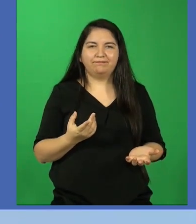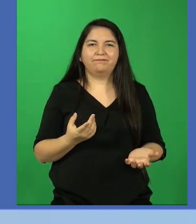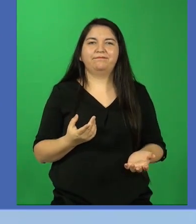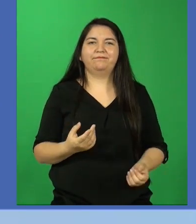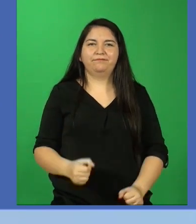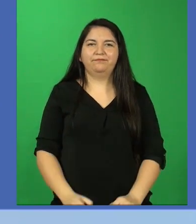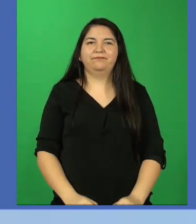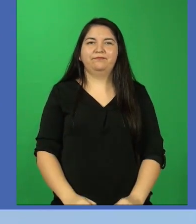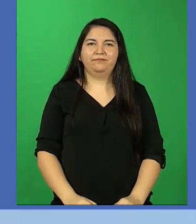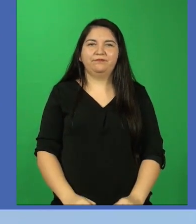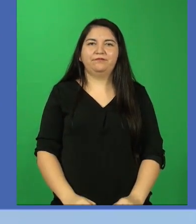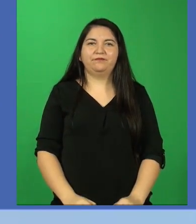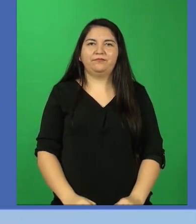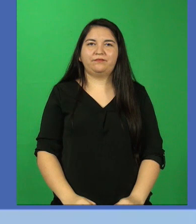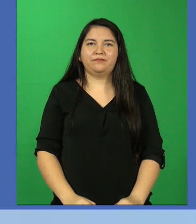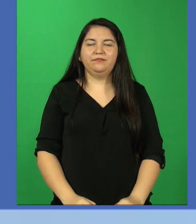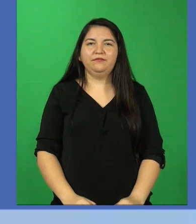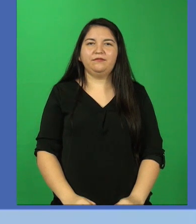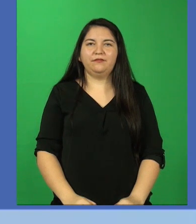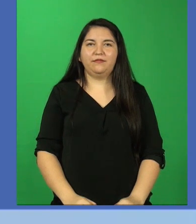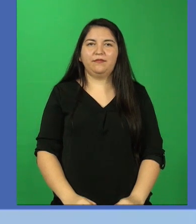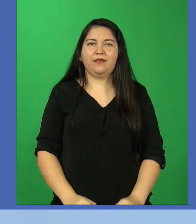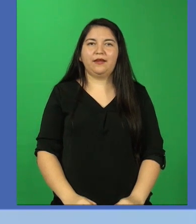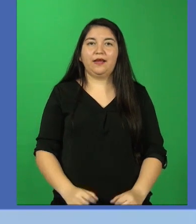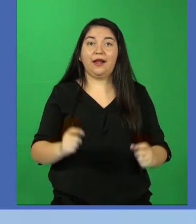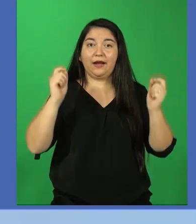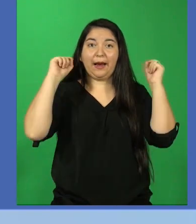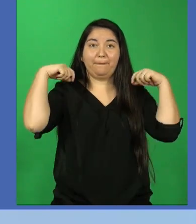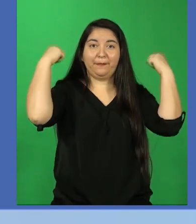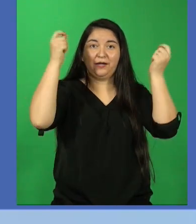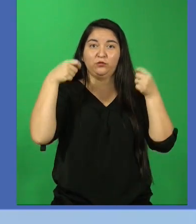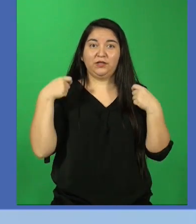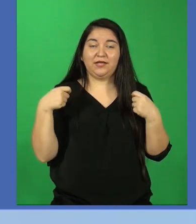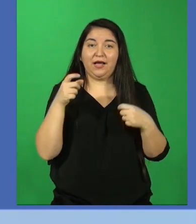Ah, sí, la Caperucita Roja.